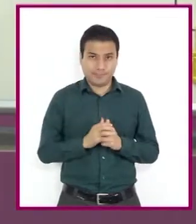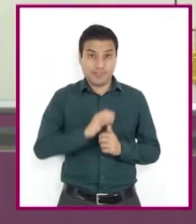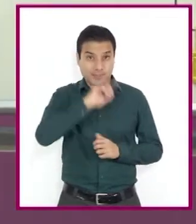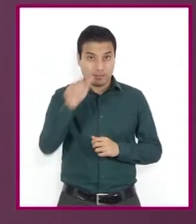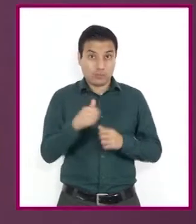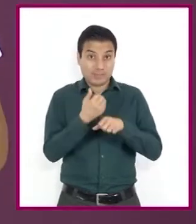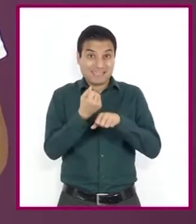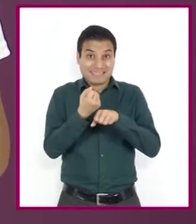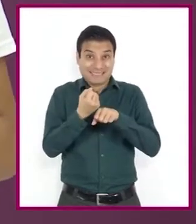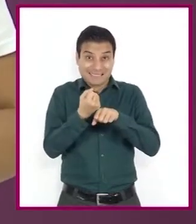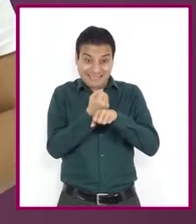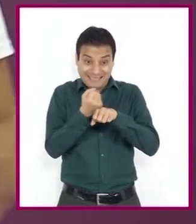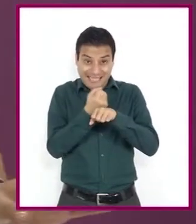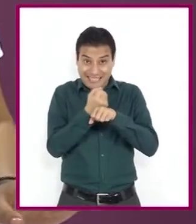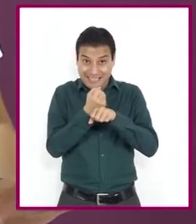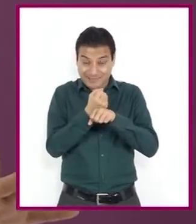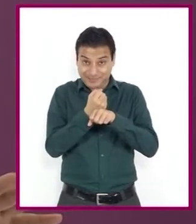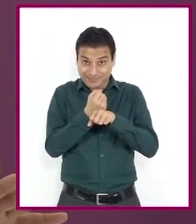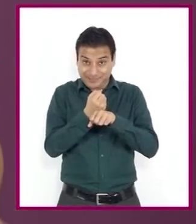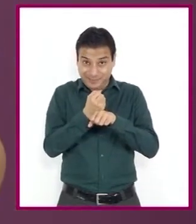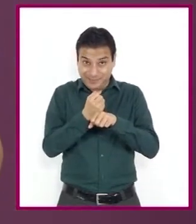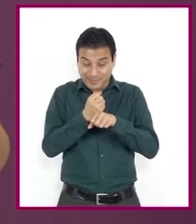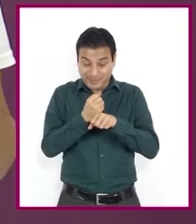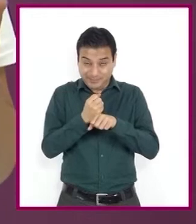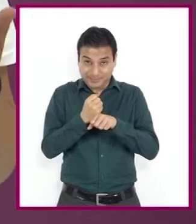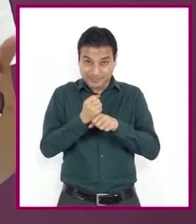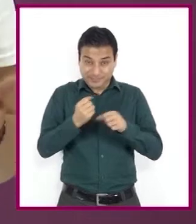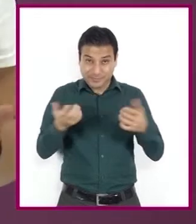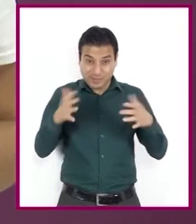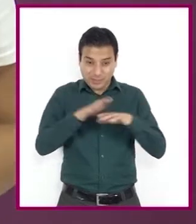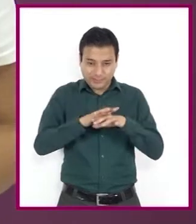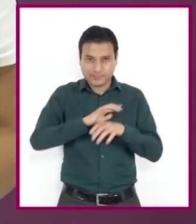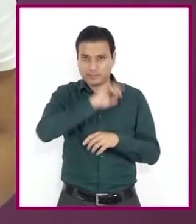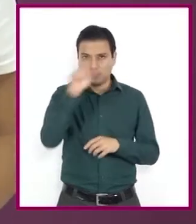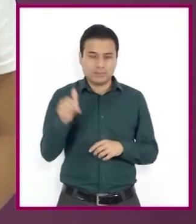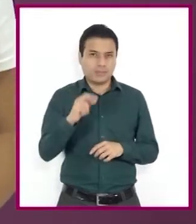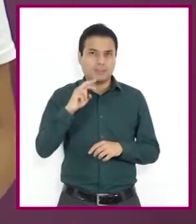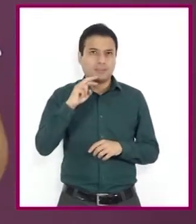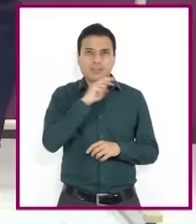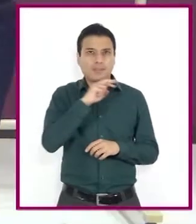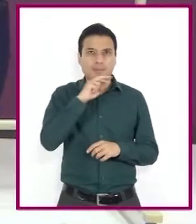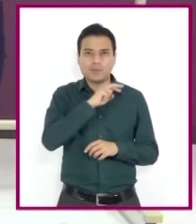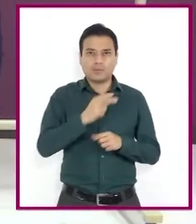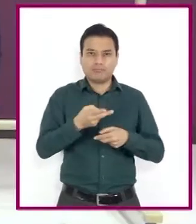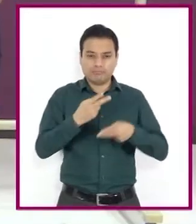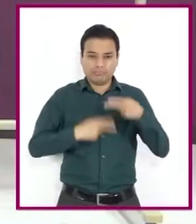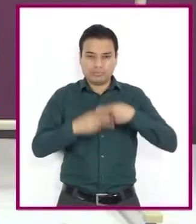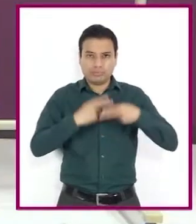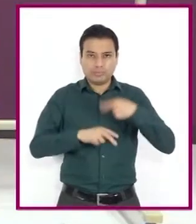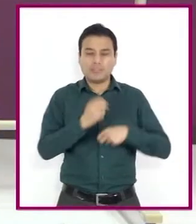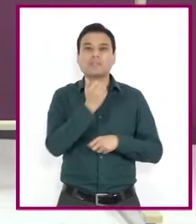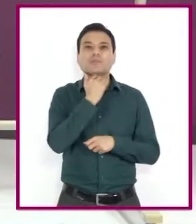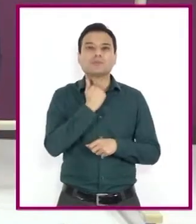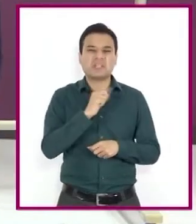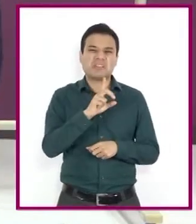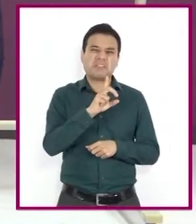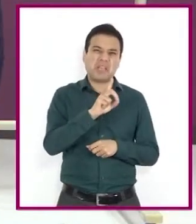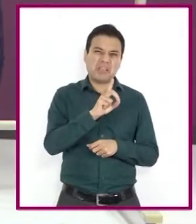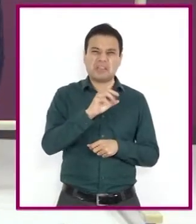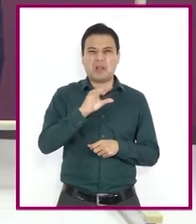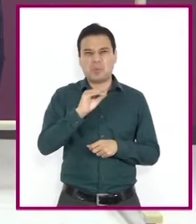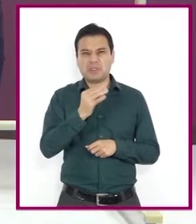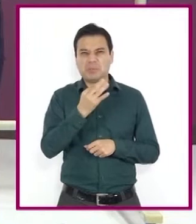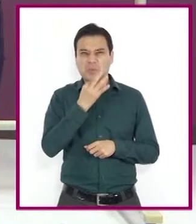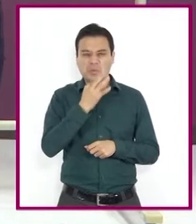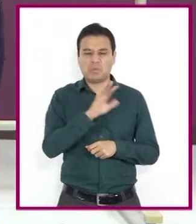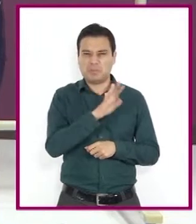torrente sanguíneo, alcanza máximas concentraciones en un tiempo estimado de 30 a 90 minutos. Se distribuye